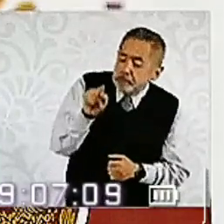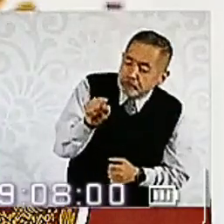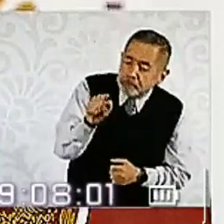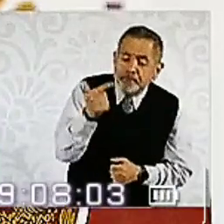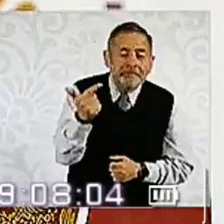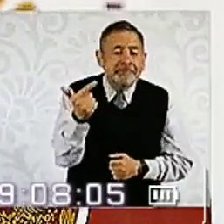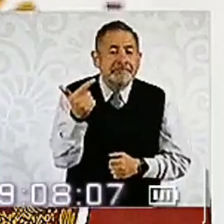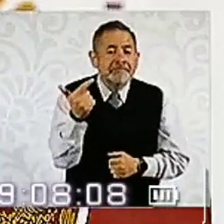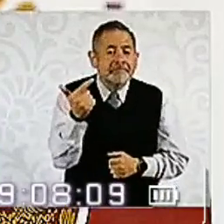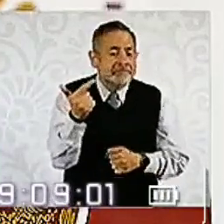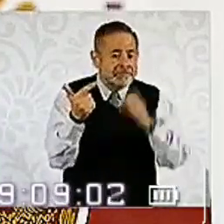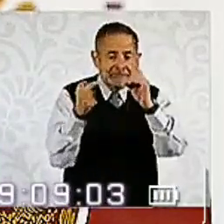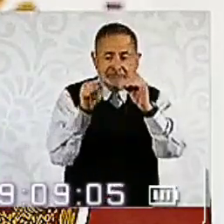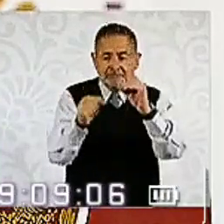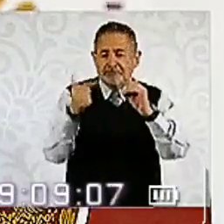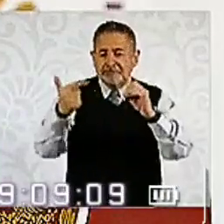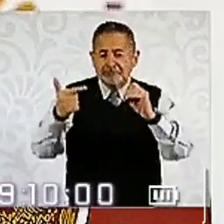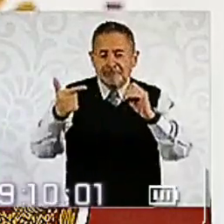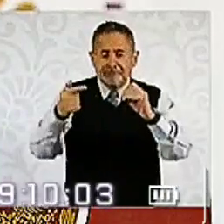0.7% del total,